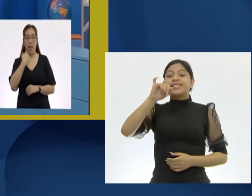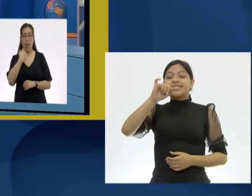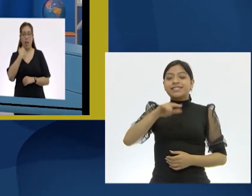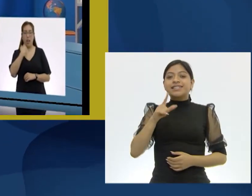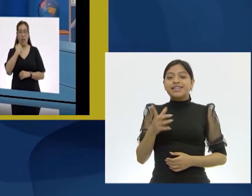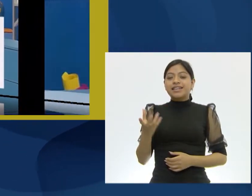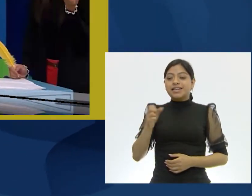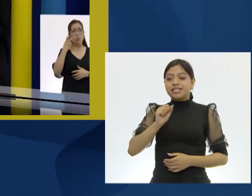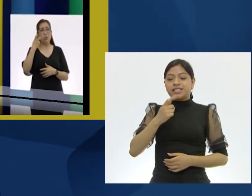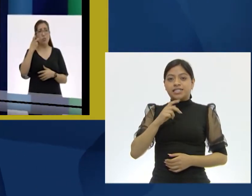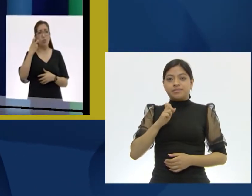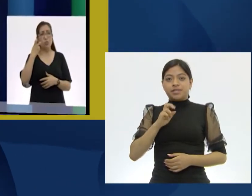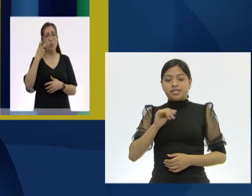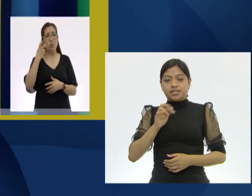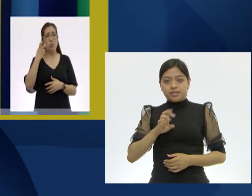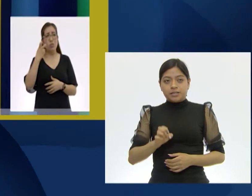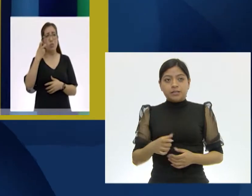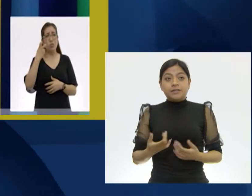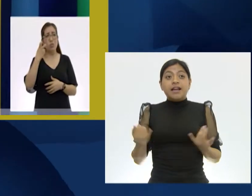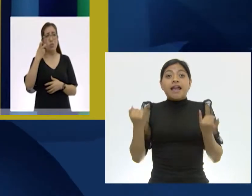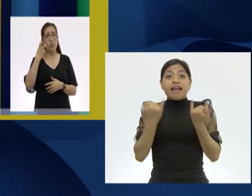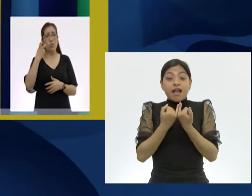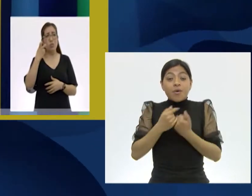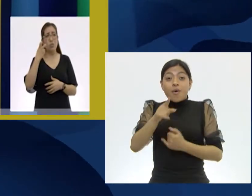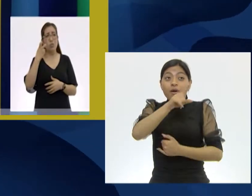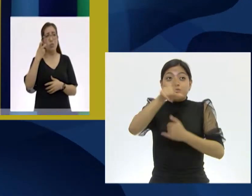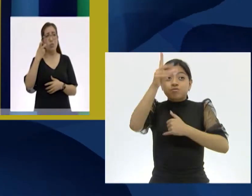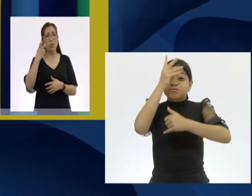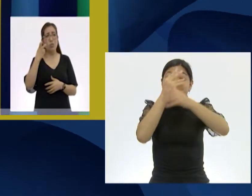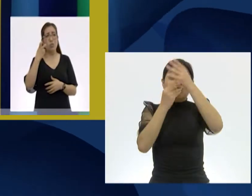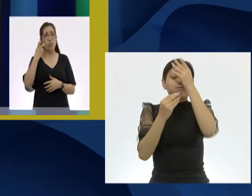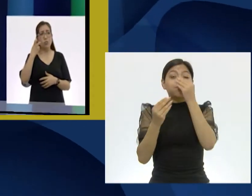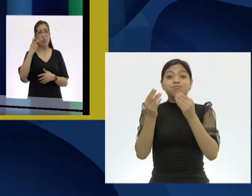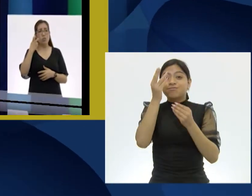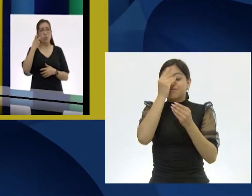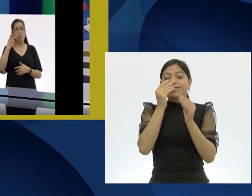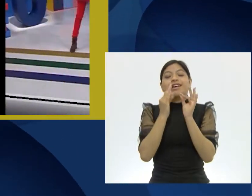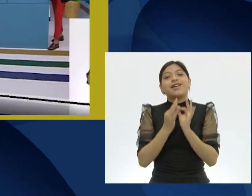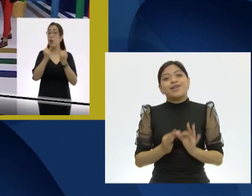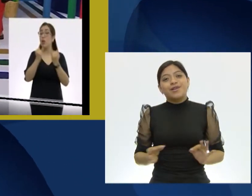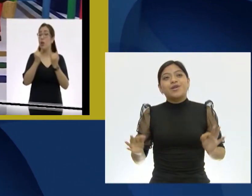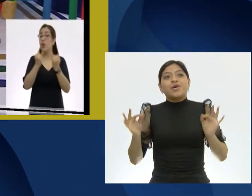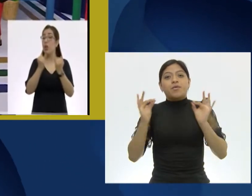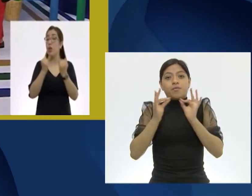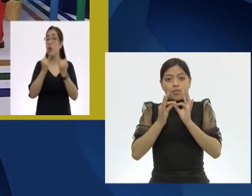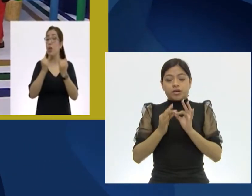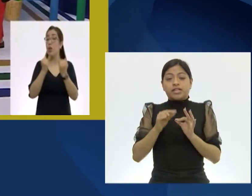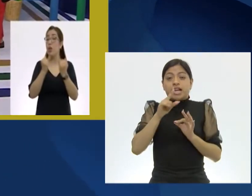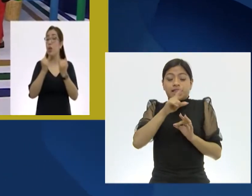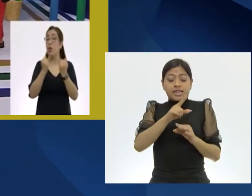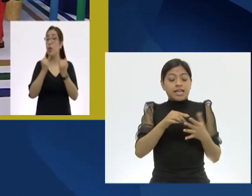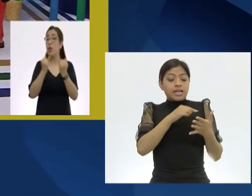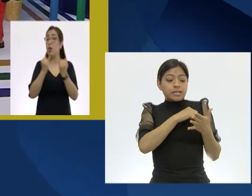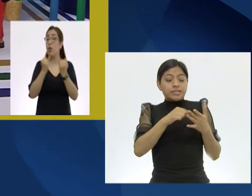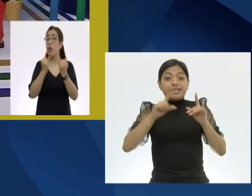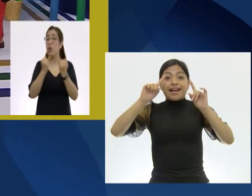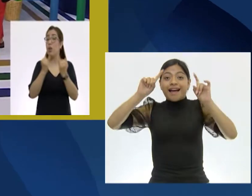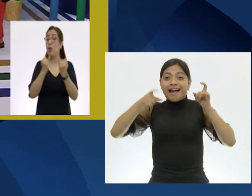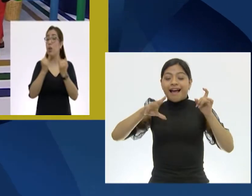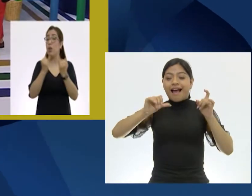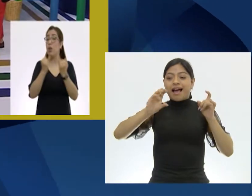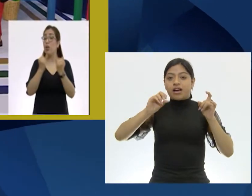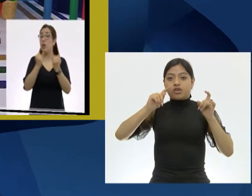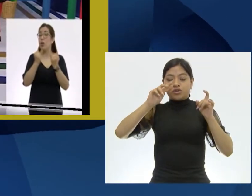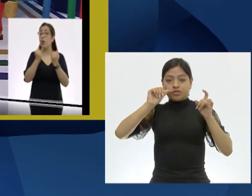Shakespeare, estuvo muy bien. Exacto, y aprendimos también la importancia de las acotaciones, de definir